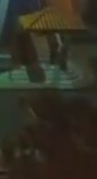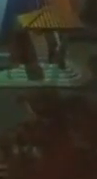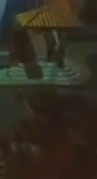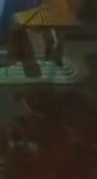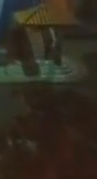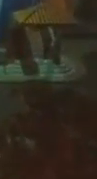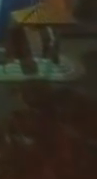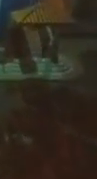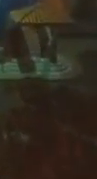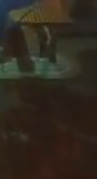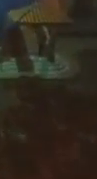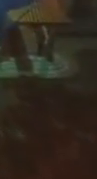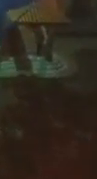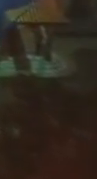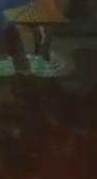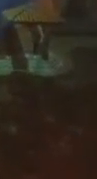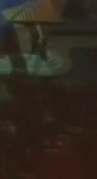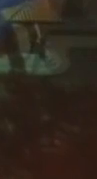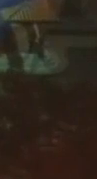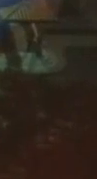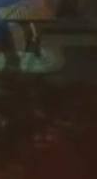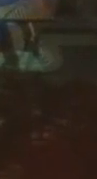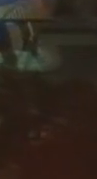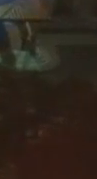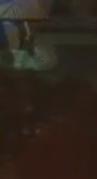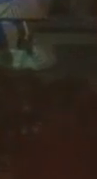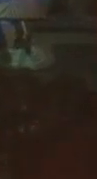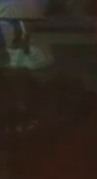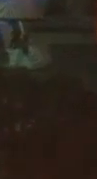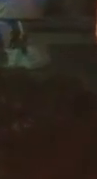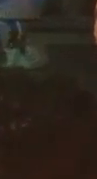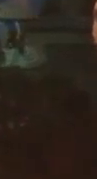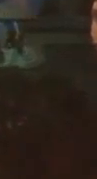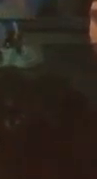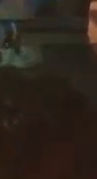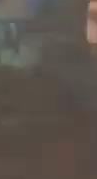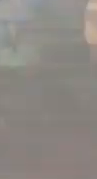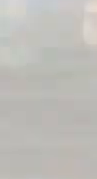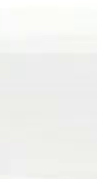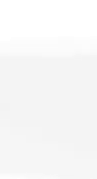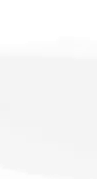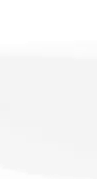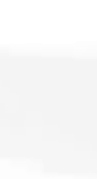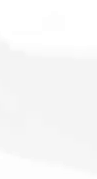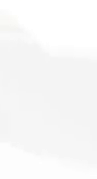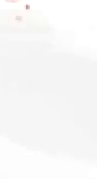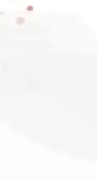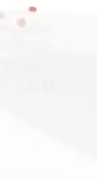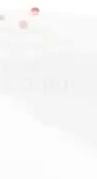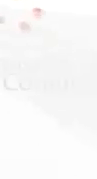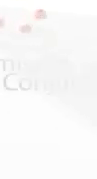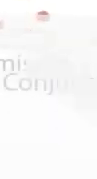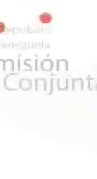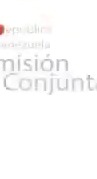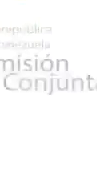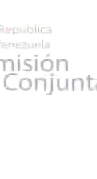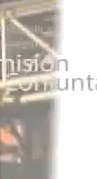Latinoamérica, bella, rica, imponente, gloria de este continente.